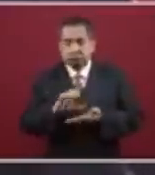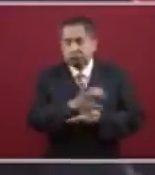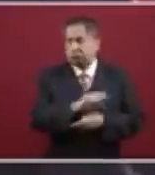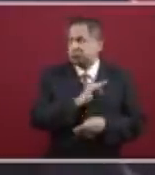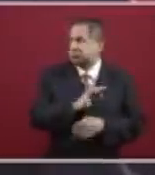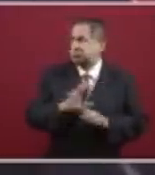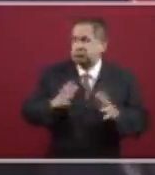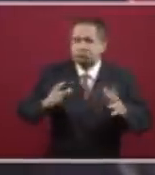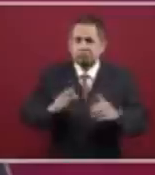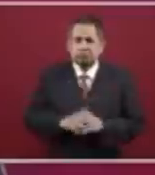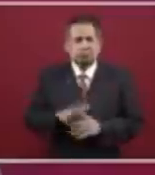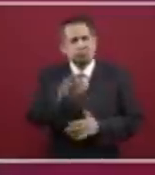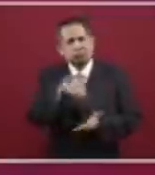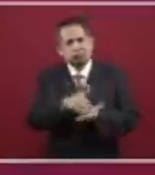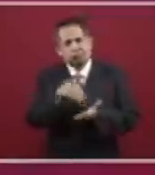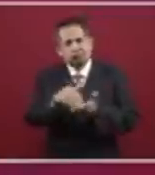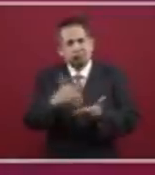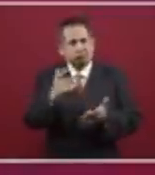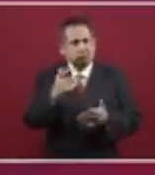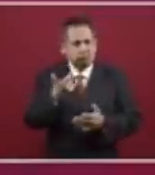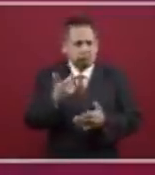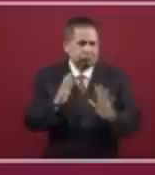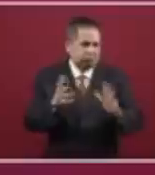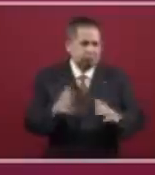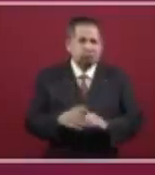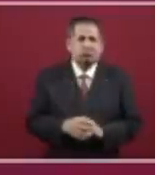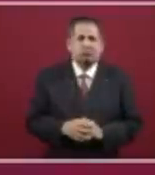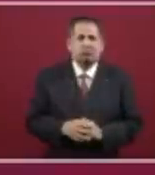alrededor de 5 millones de pesos